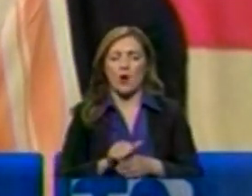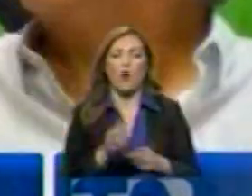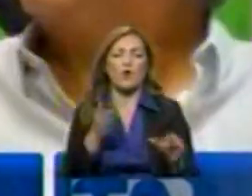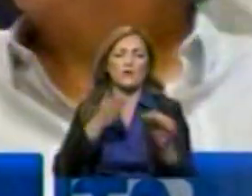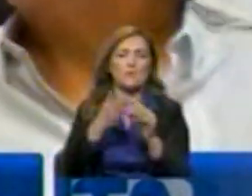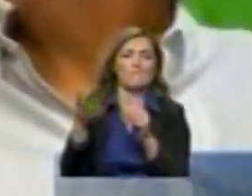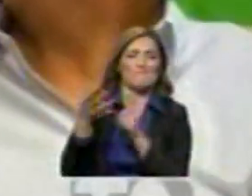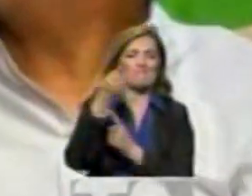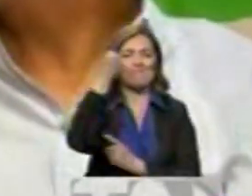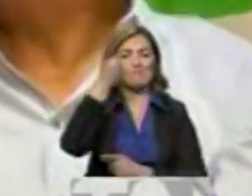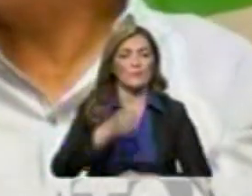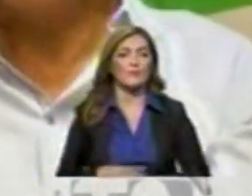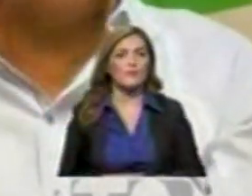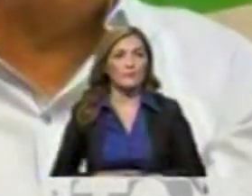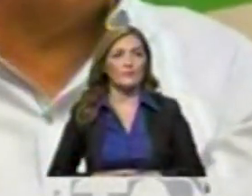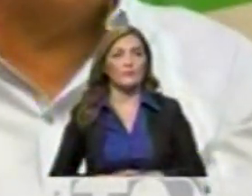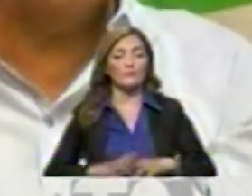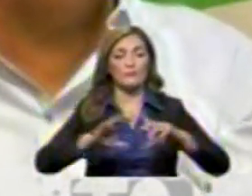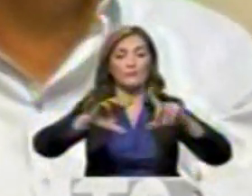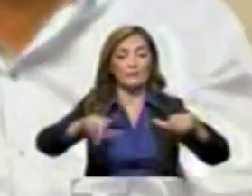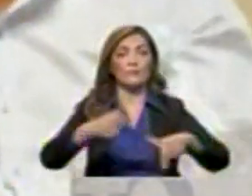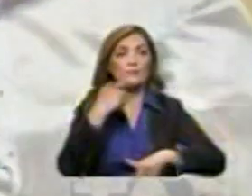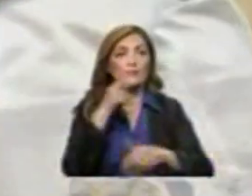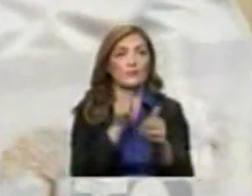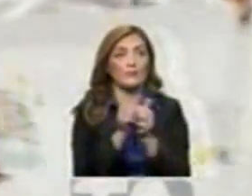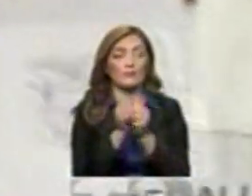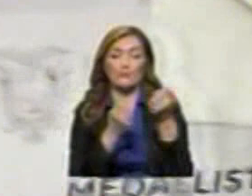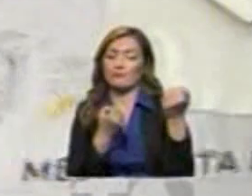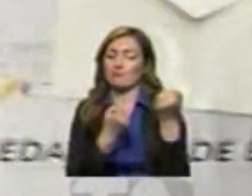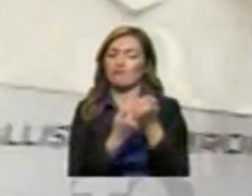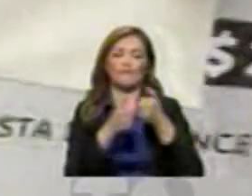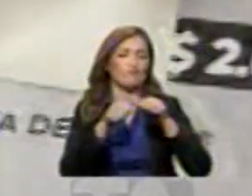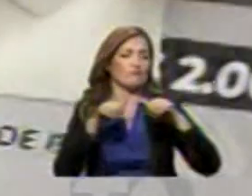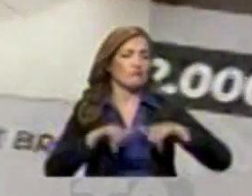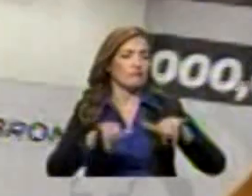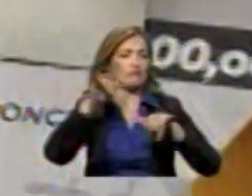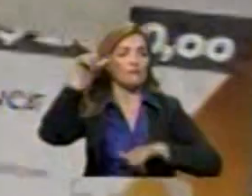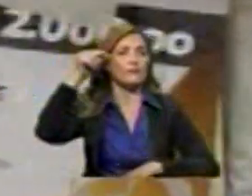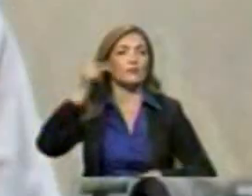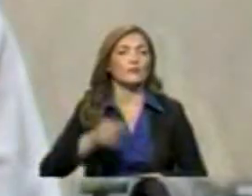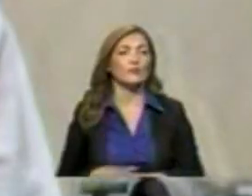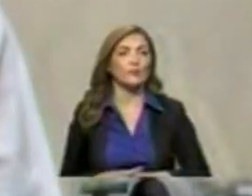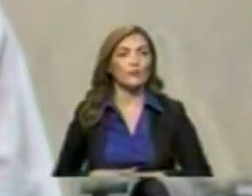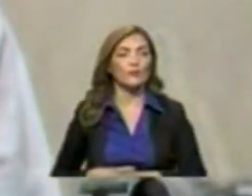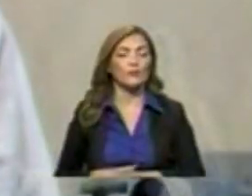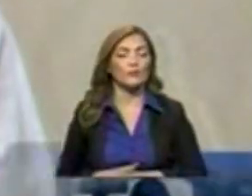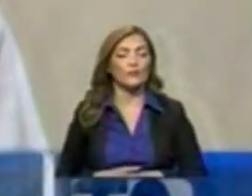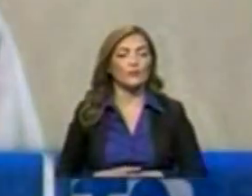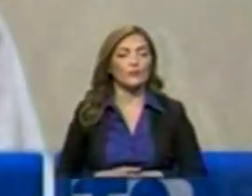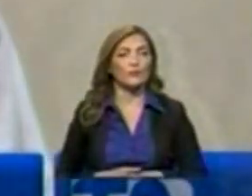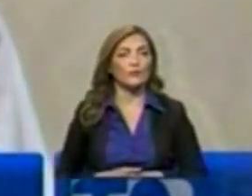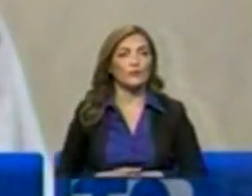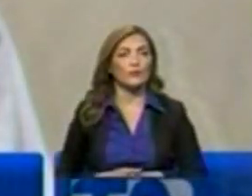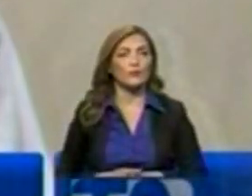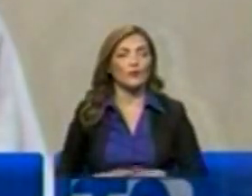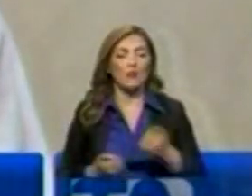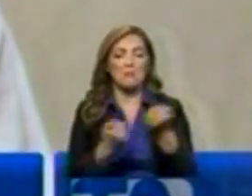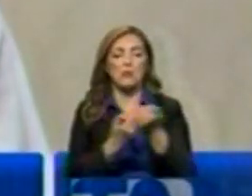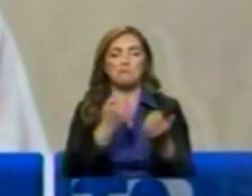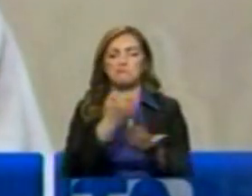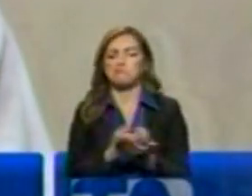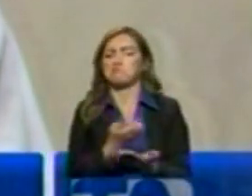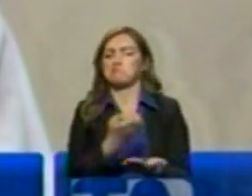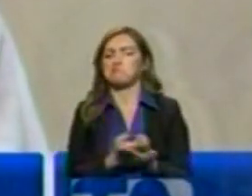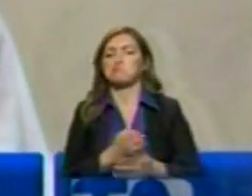colectivo. Lenín Moreno destacó que el deporte tendrá apoyo permanente de parte del gobierno. Hay que darles el apoyo económico.